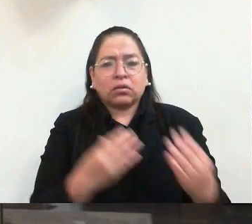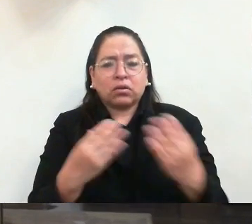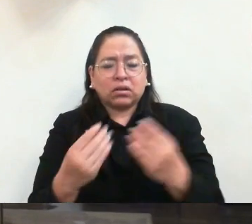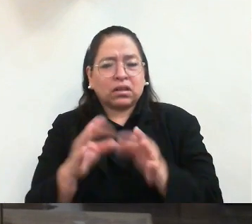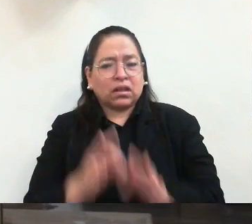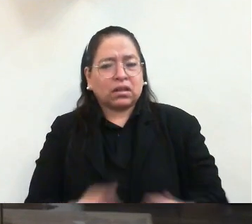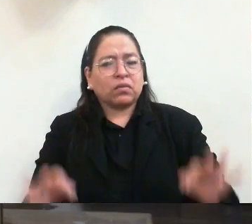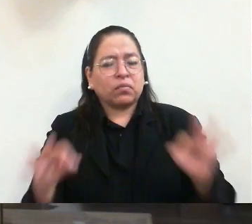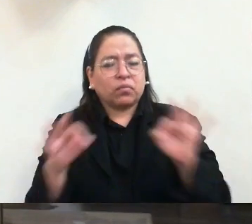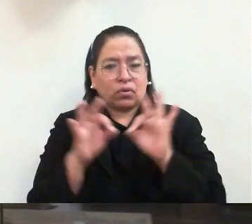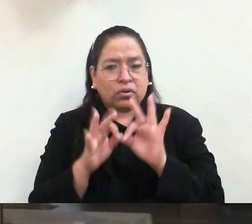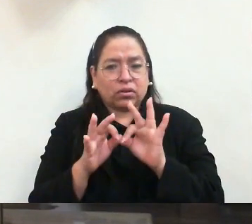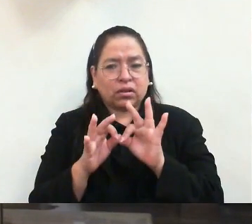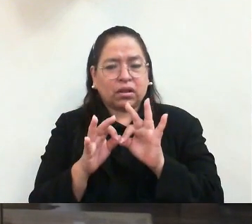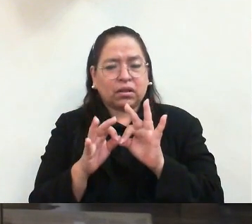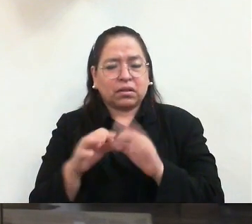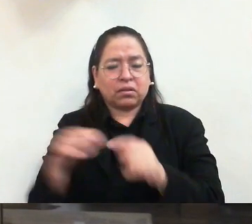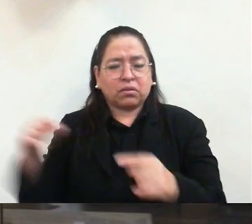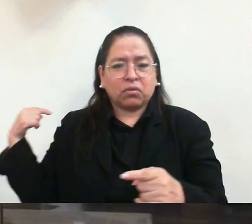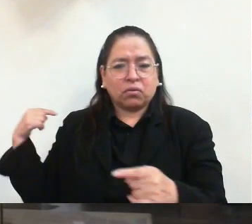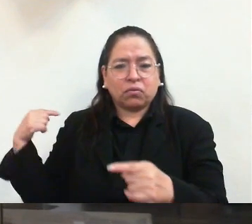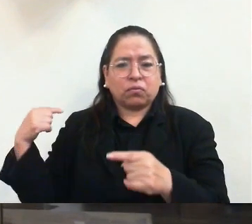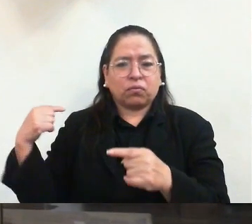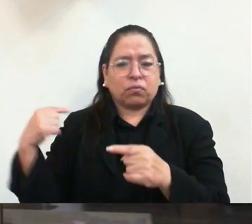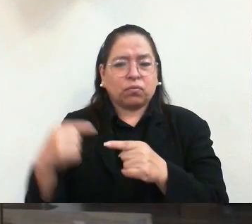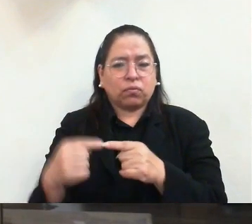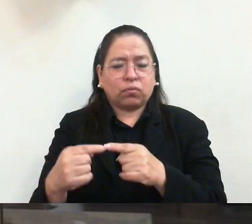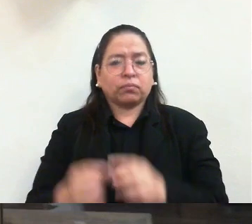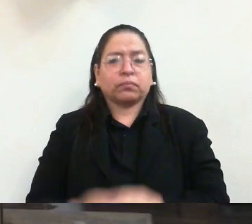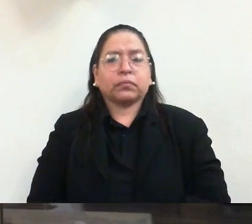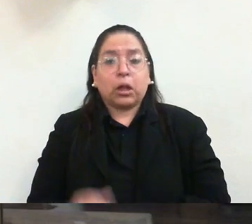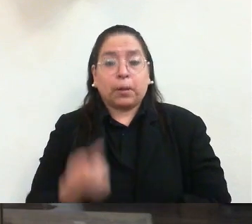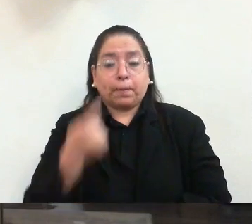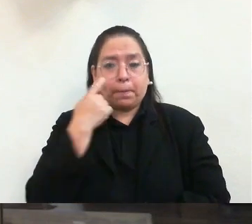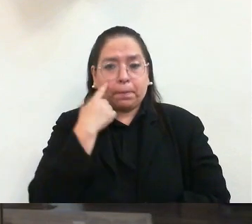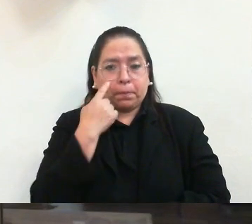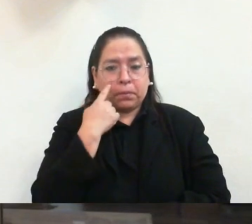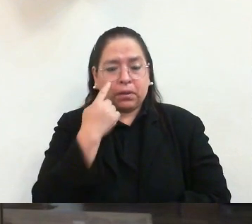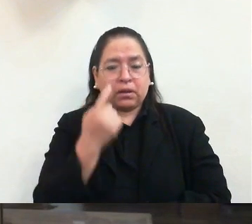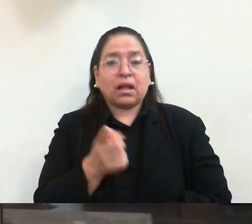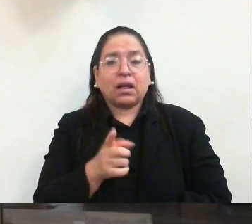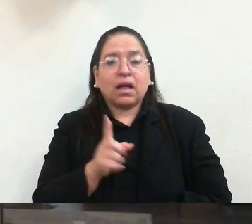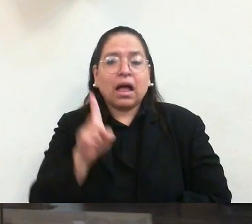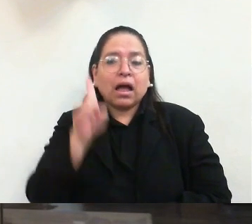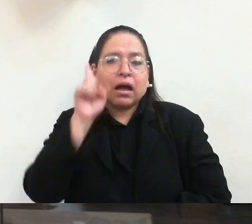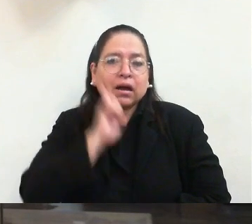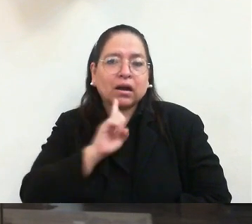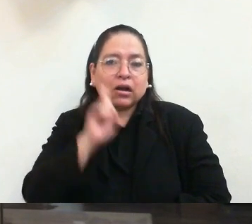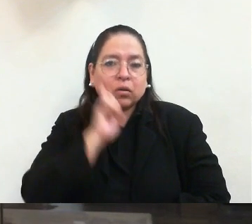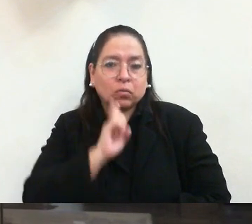tiempos la mujer debe ser respetada